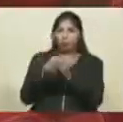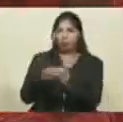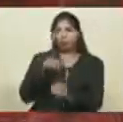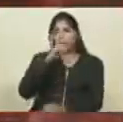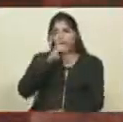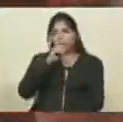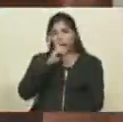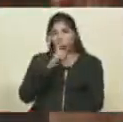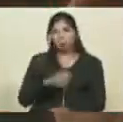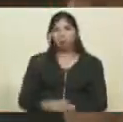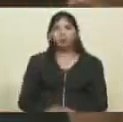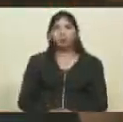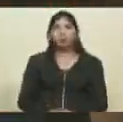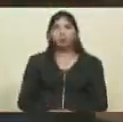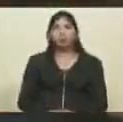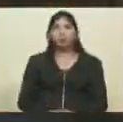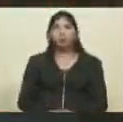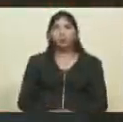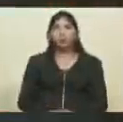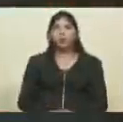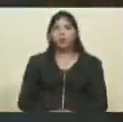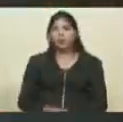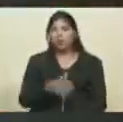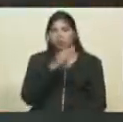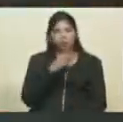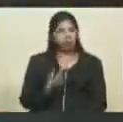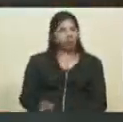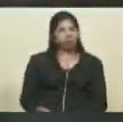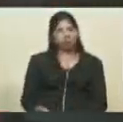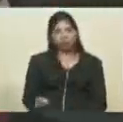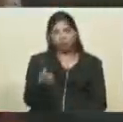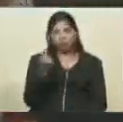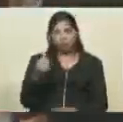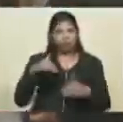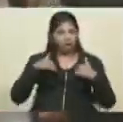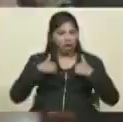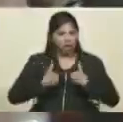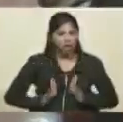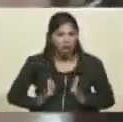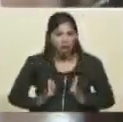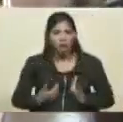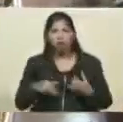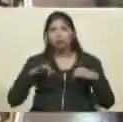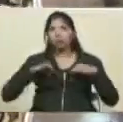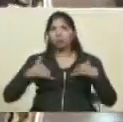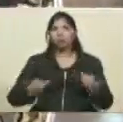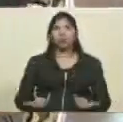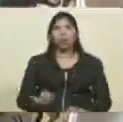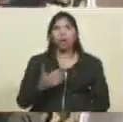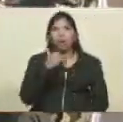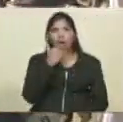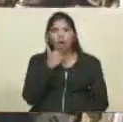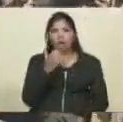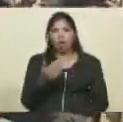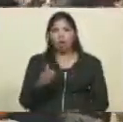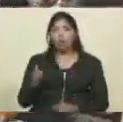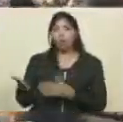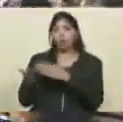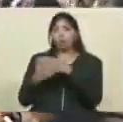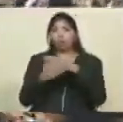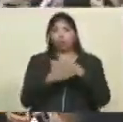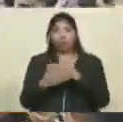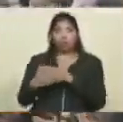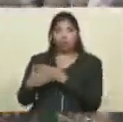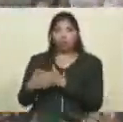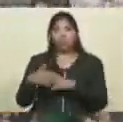Constituyente. No existen bueyes cansados, no existen ciudadanos cansados ante esta convocatoria, compatriotas. Así que